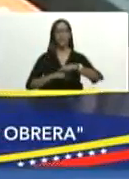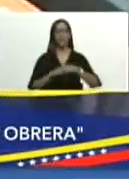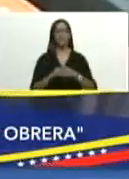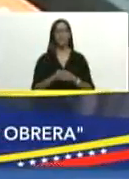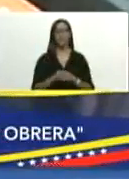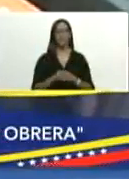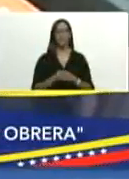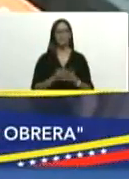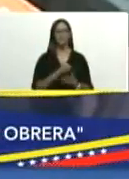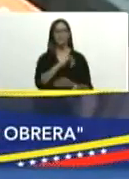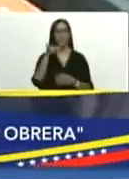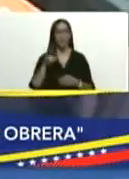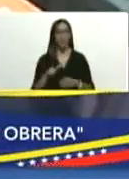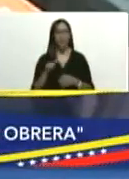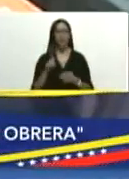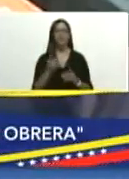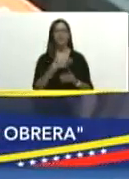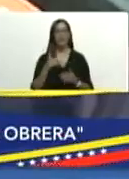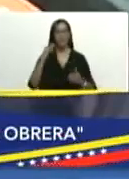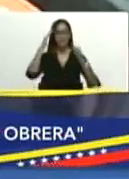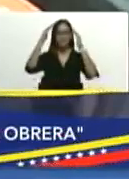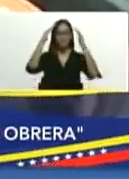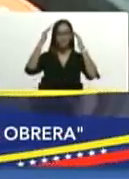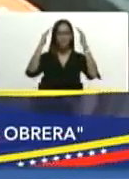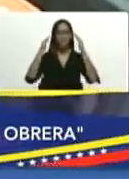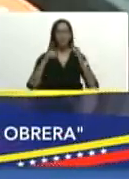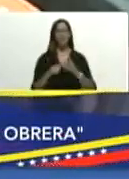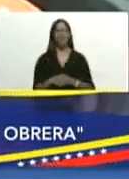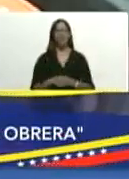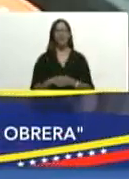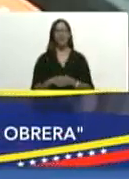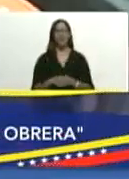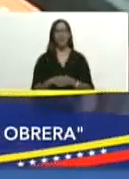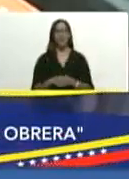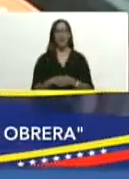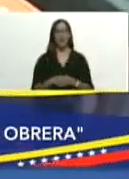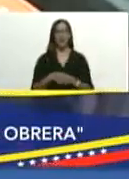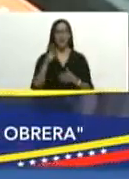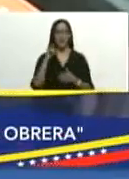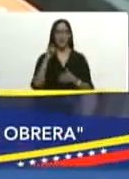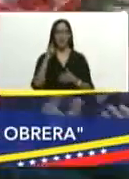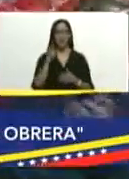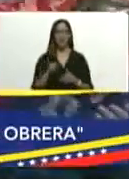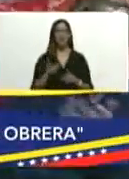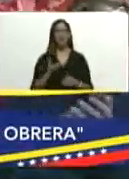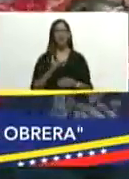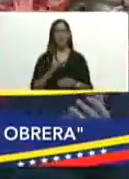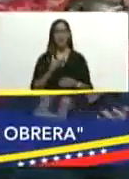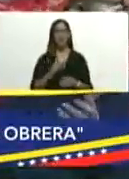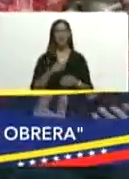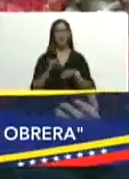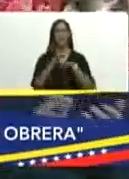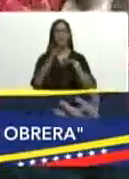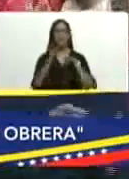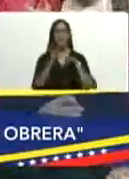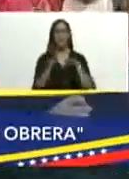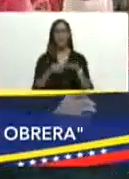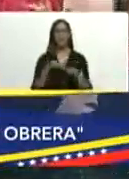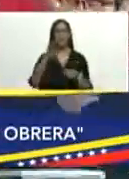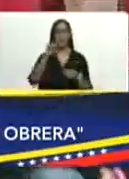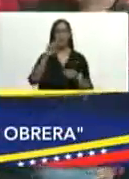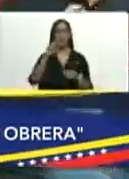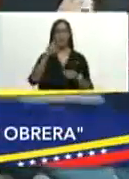Igualmente Quiero saludar a Tito Oviedo alcalde del municipio caroni al compañero Sergio